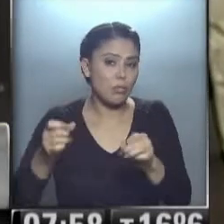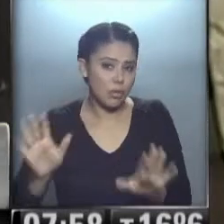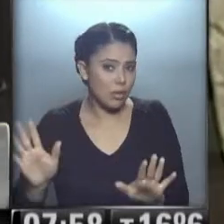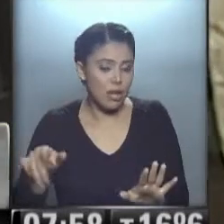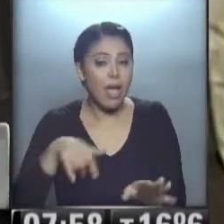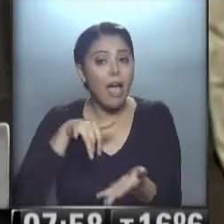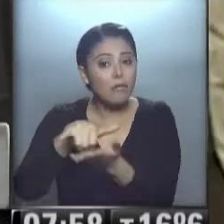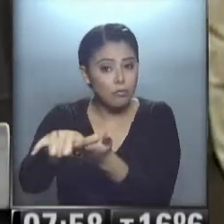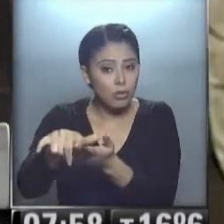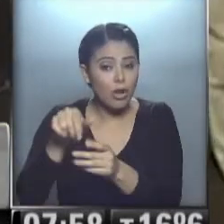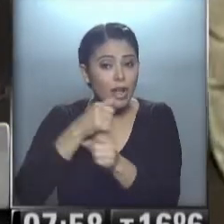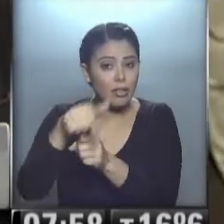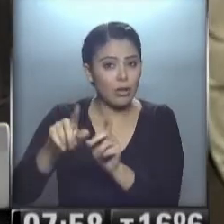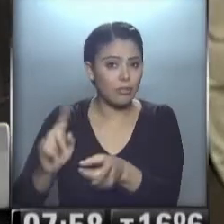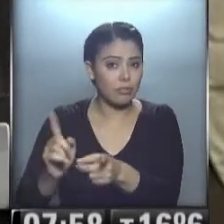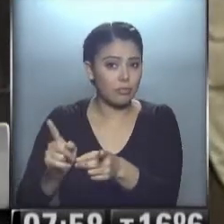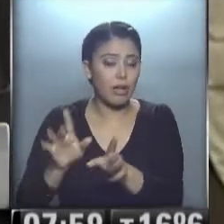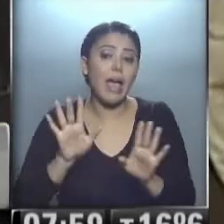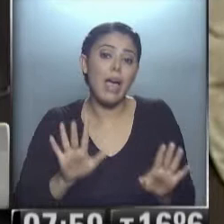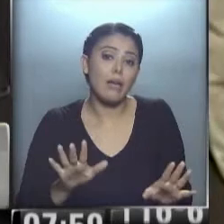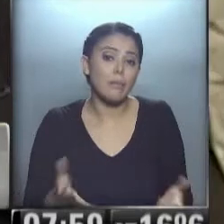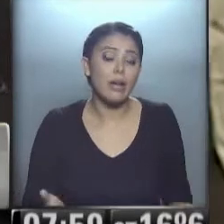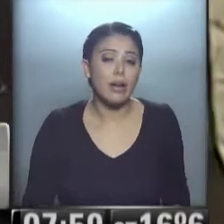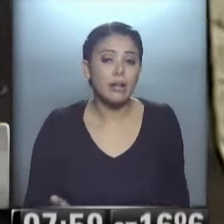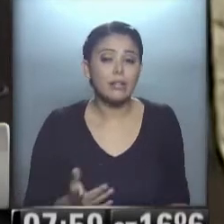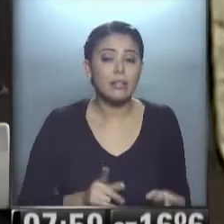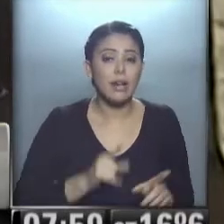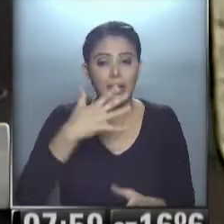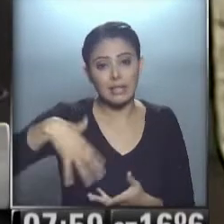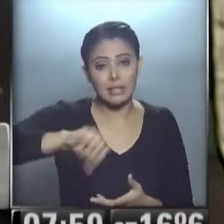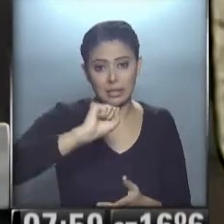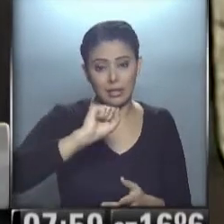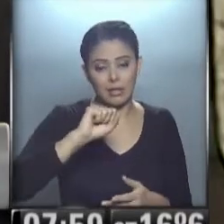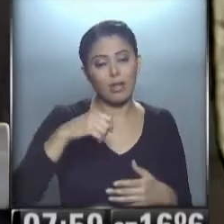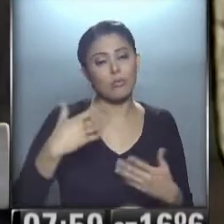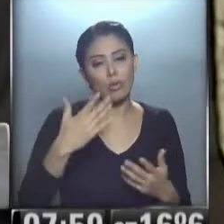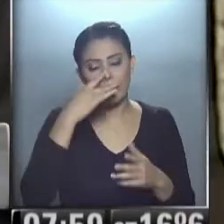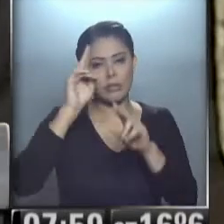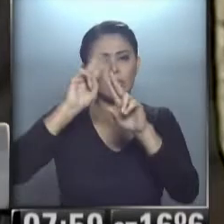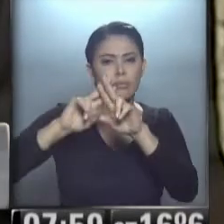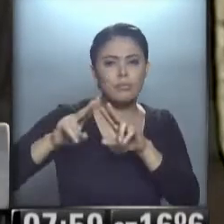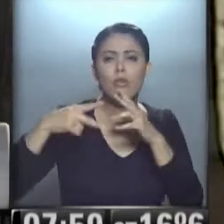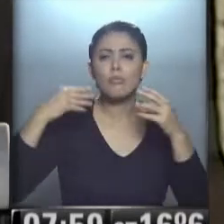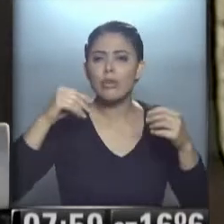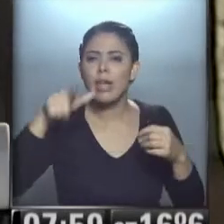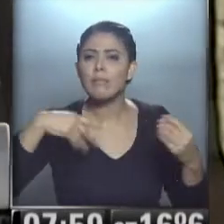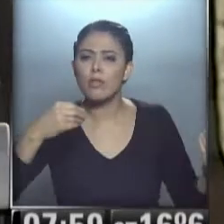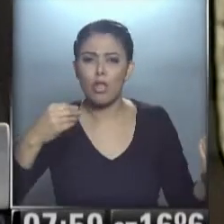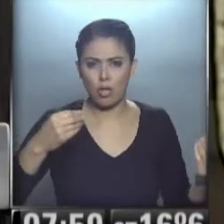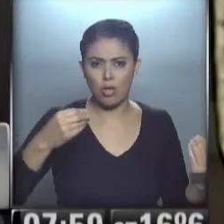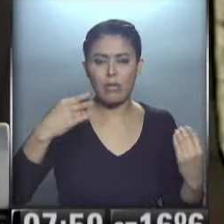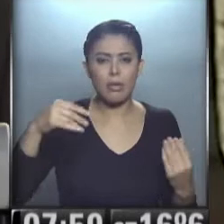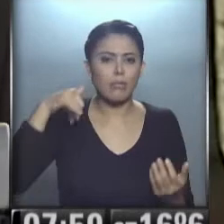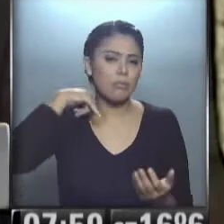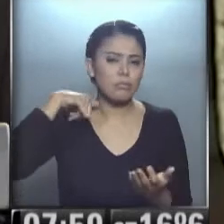todavía está en la pista a la espera que lo retire y naturalmente realizar las pericias del caso para ver qué provocó